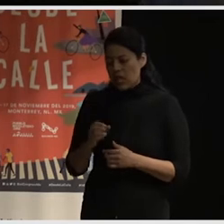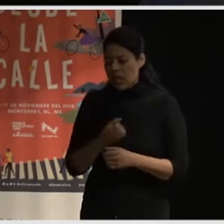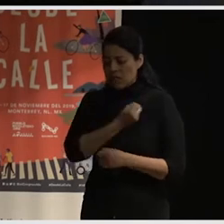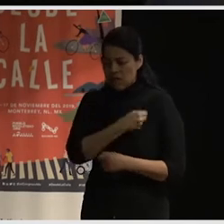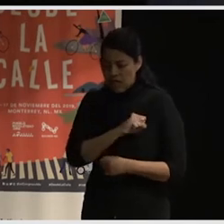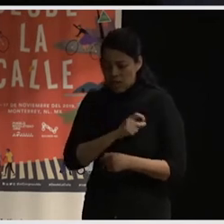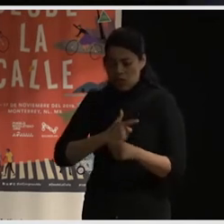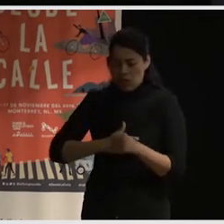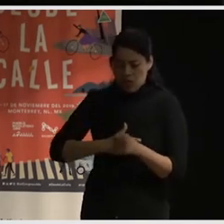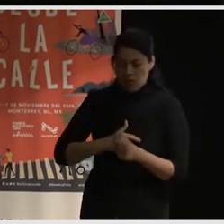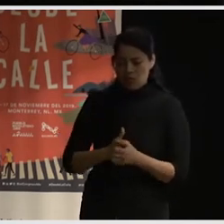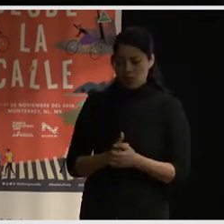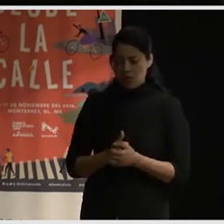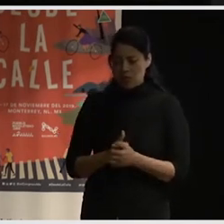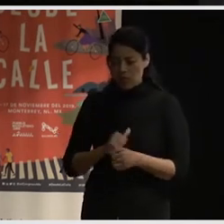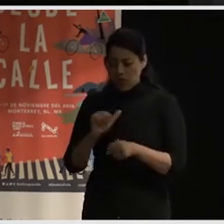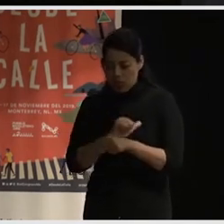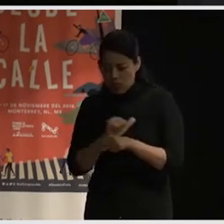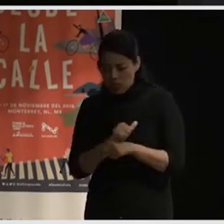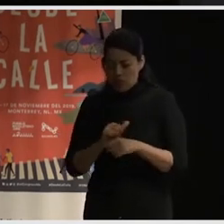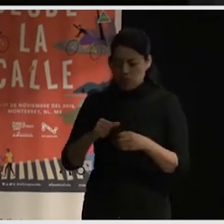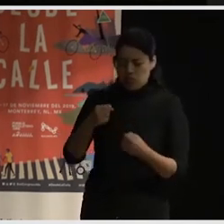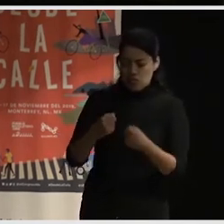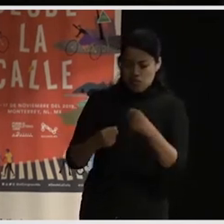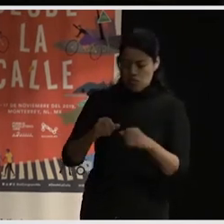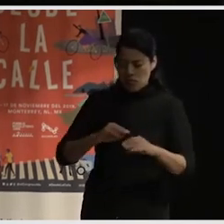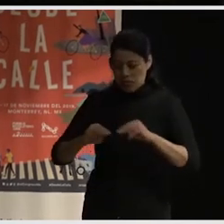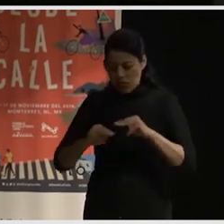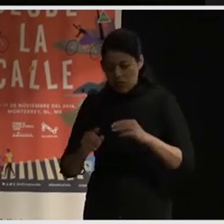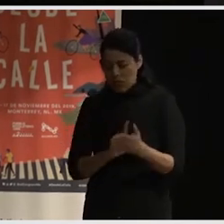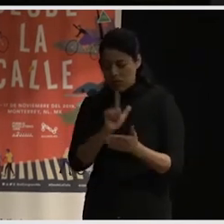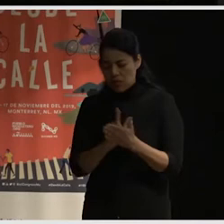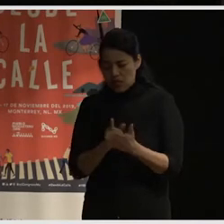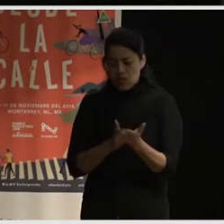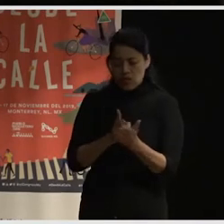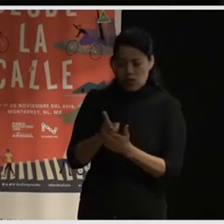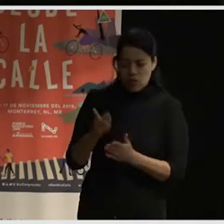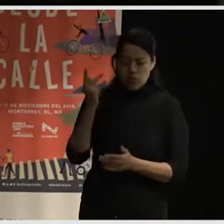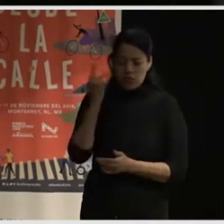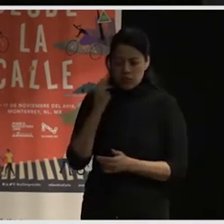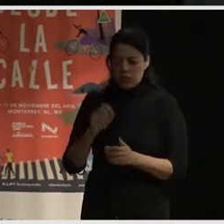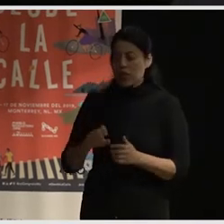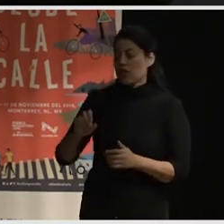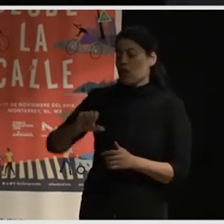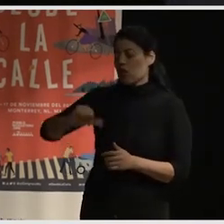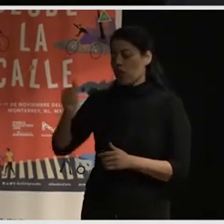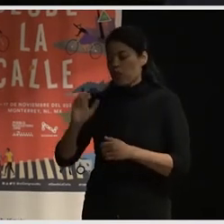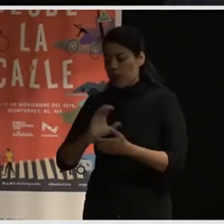causas las fuentes móviles fuentes fijas legislación voluntad política ejemplos de otras ciudades